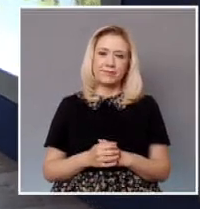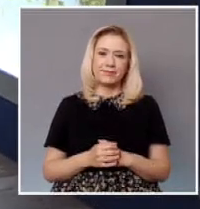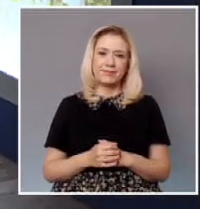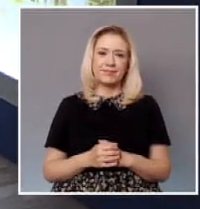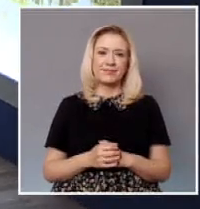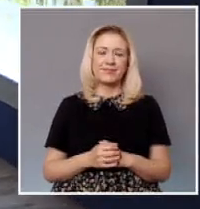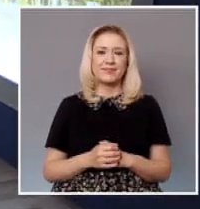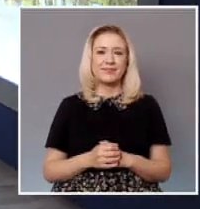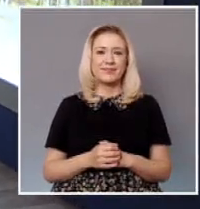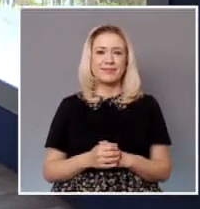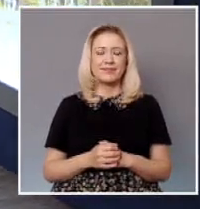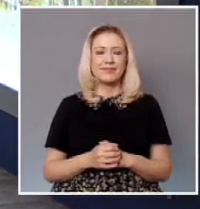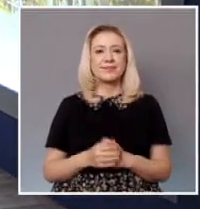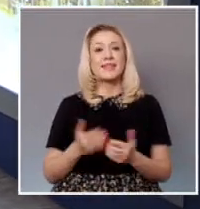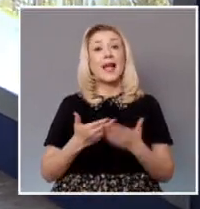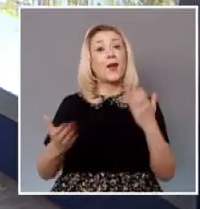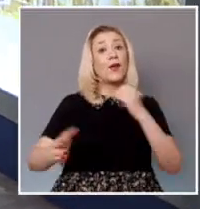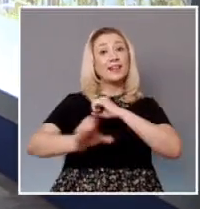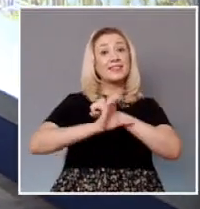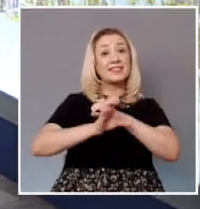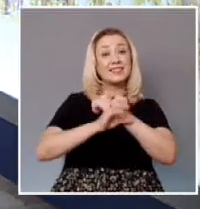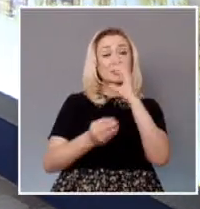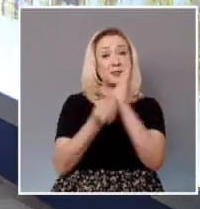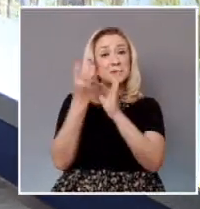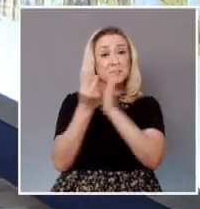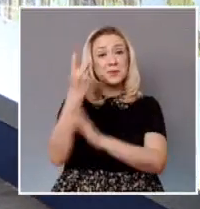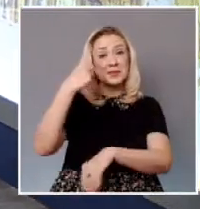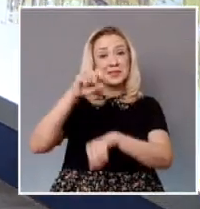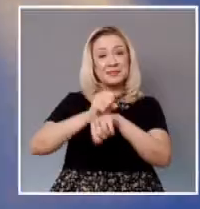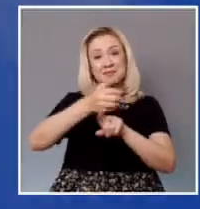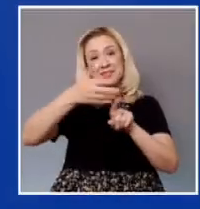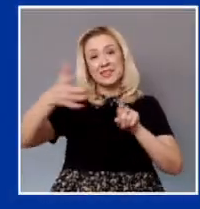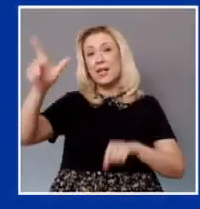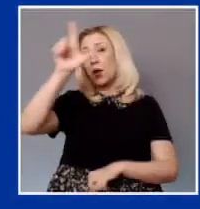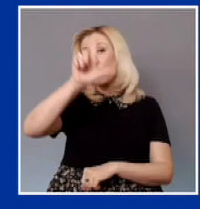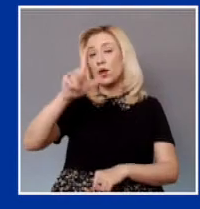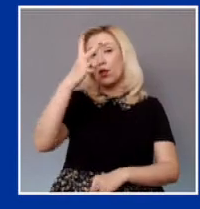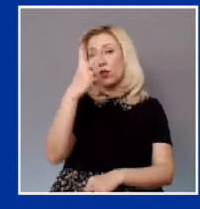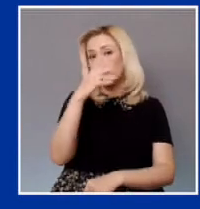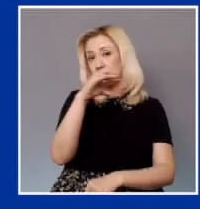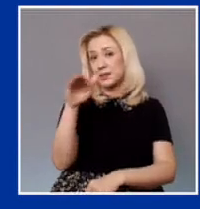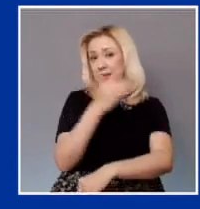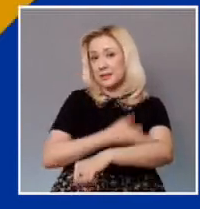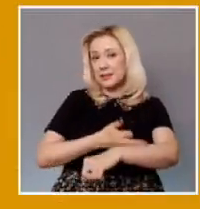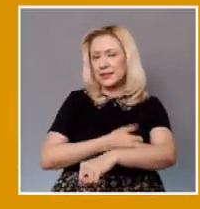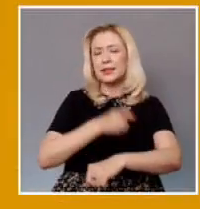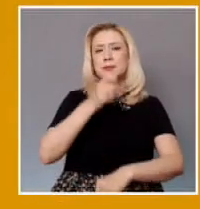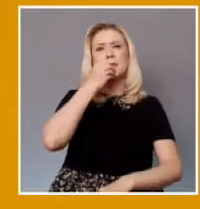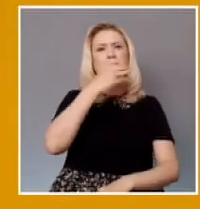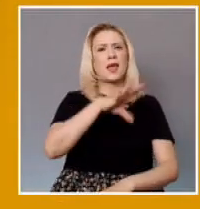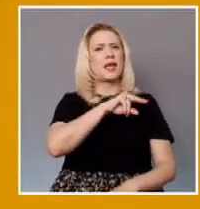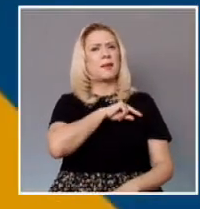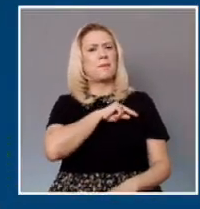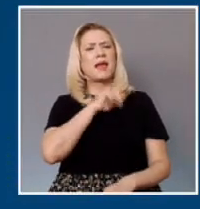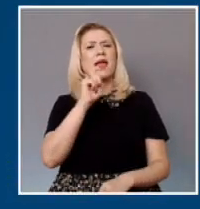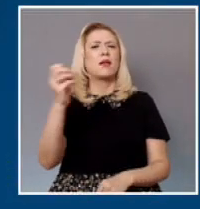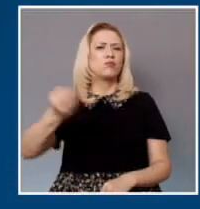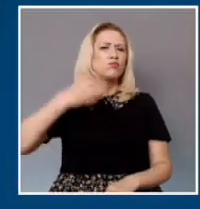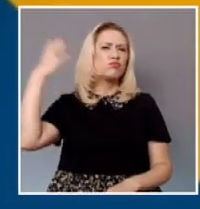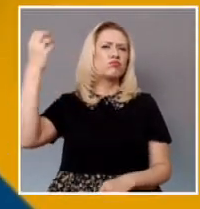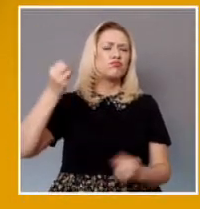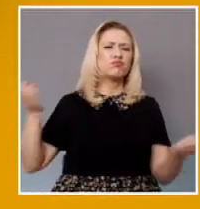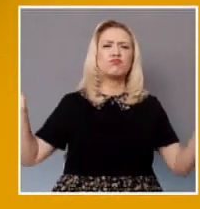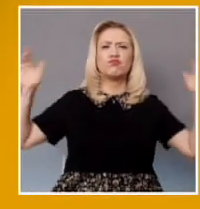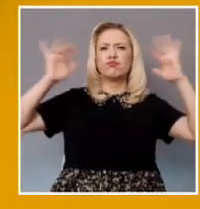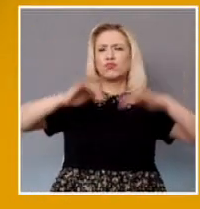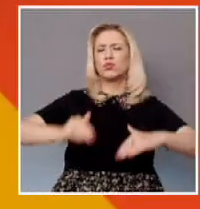Y en los estrenos de la semana, este lunes a las 2:30 de la tarde, le tendremos un programa especial sobre el seminario de la Suprema Corte en